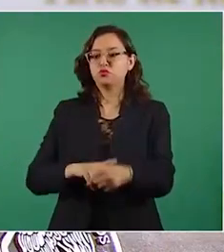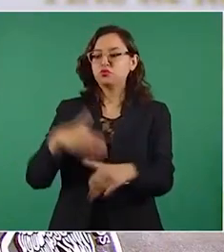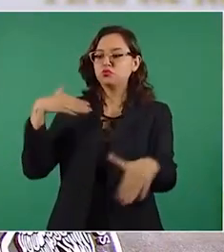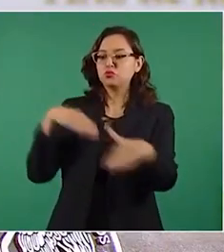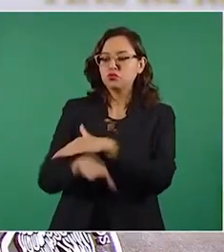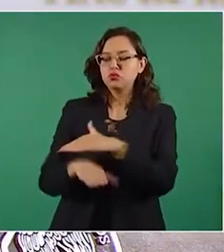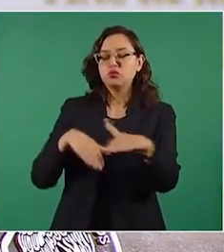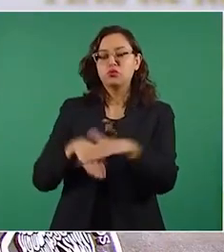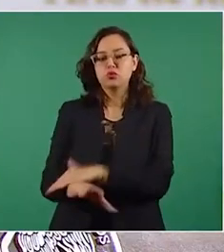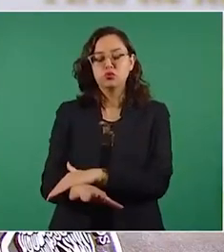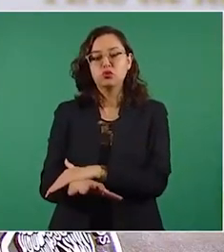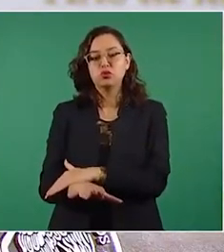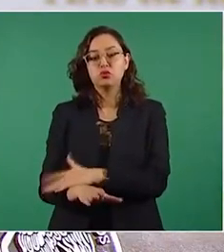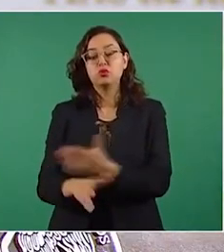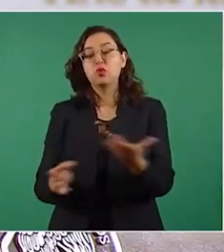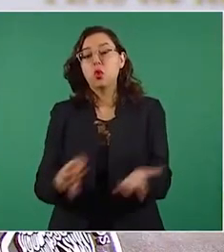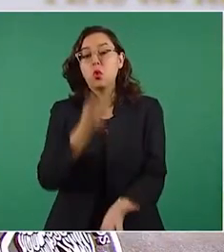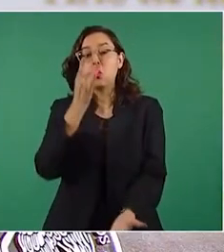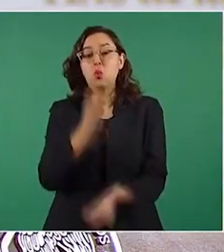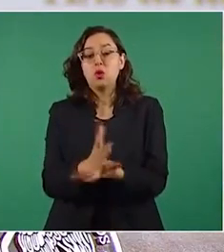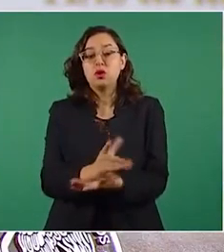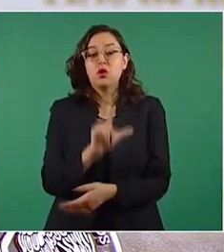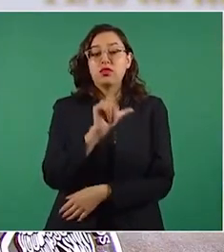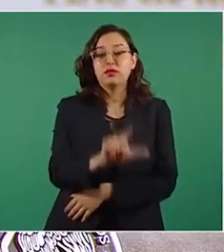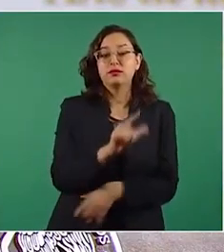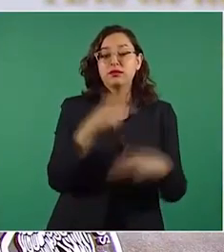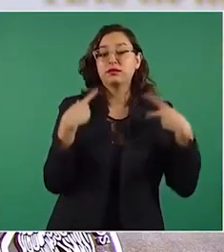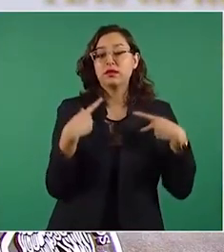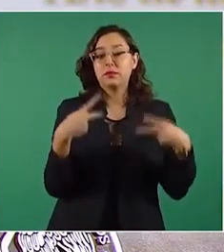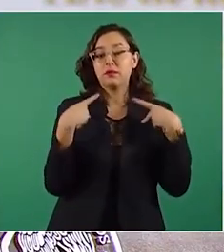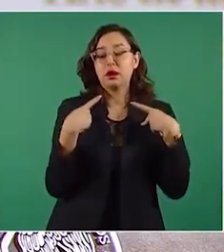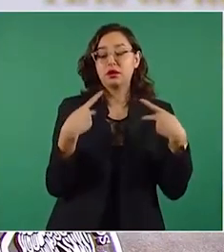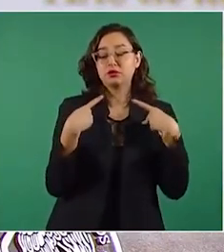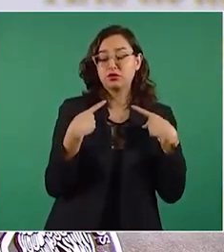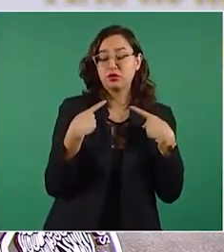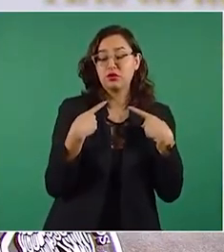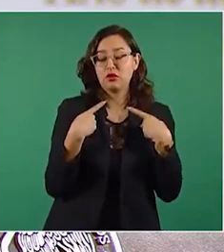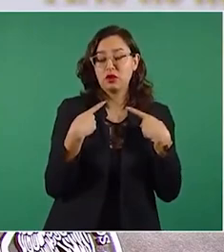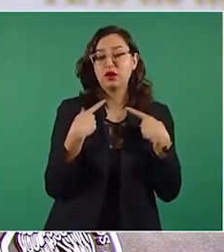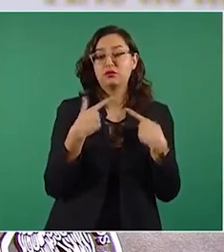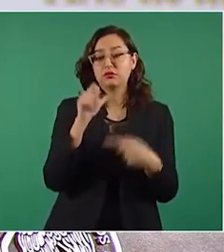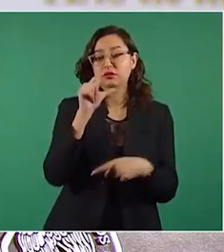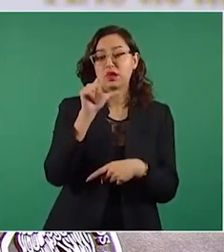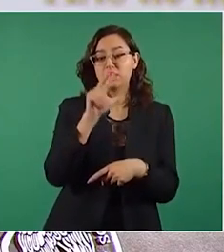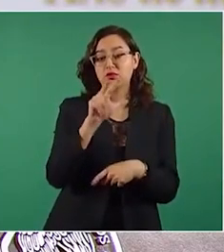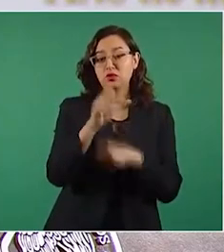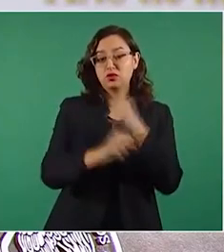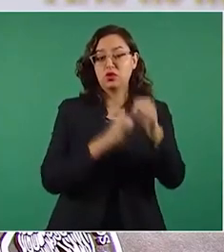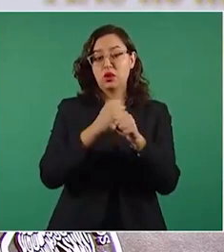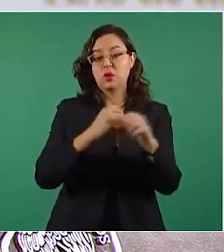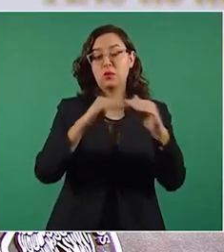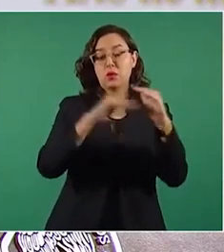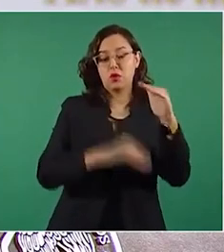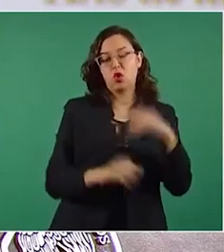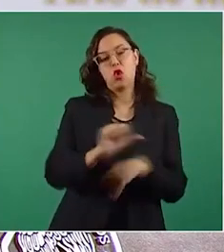sea, el 2%. Otro ejemplo es el Hospital Nacional de Pediatría.